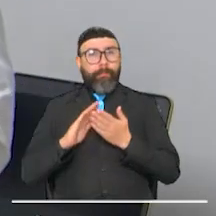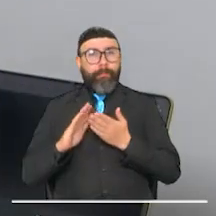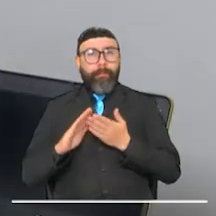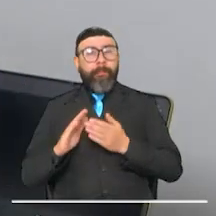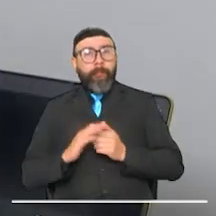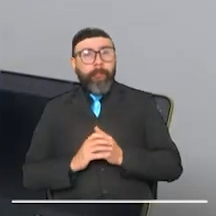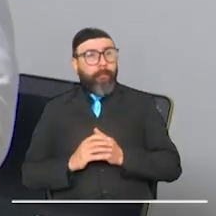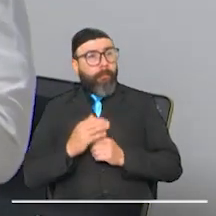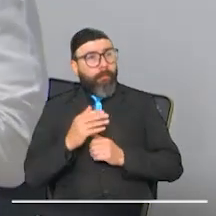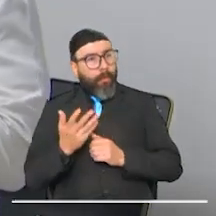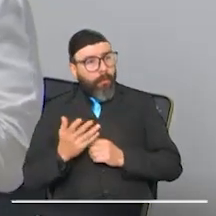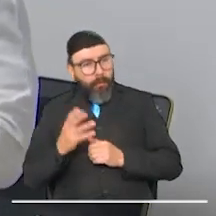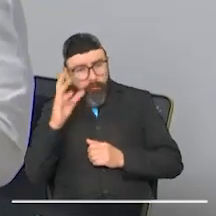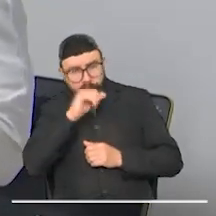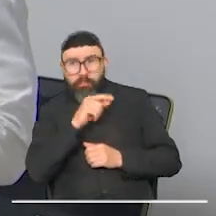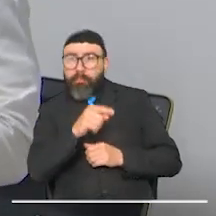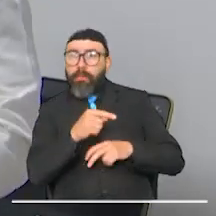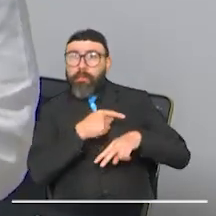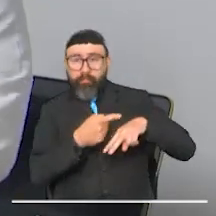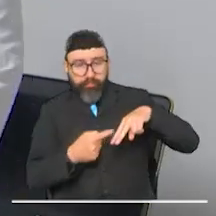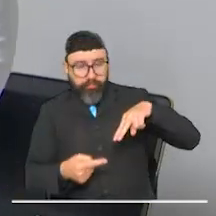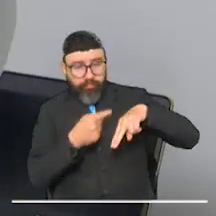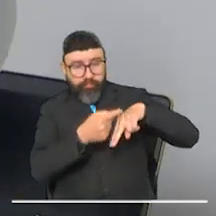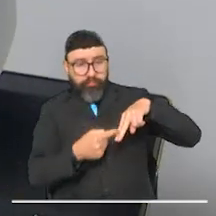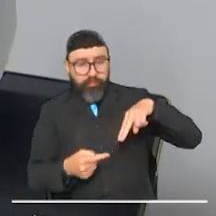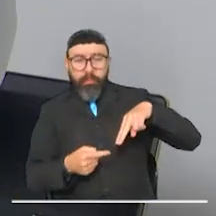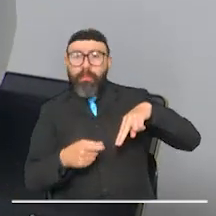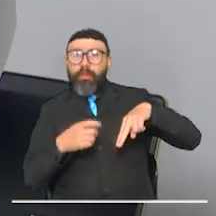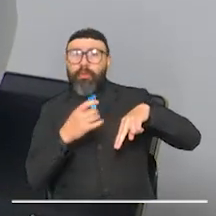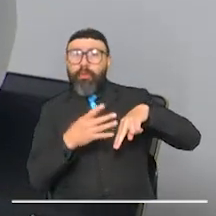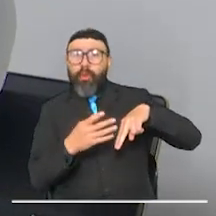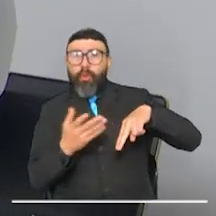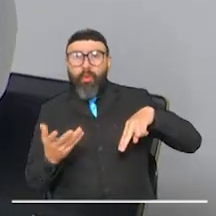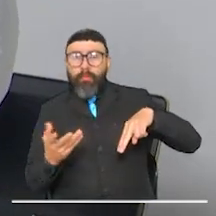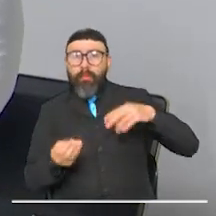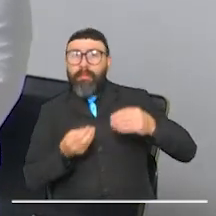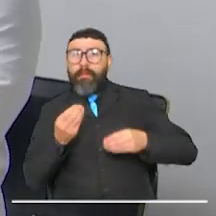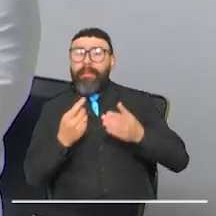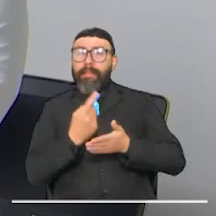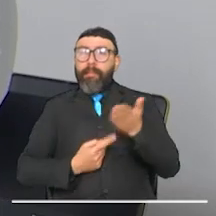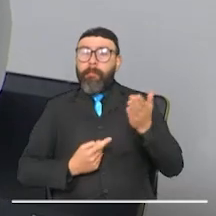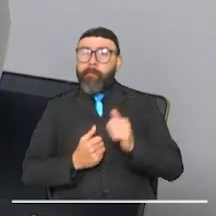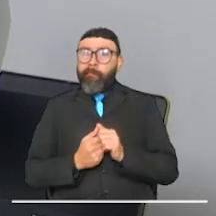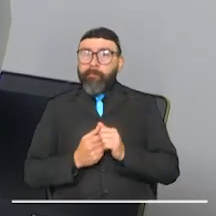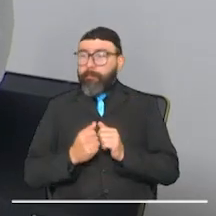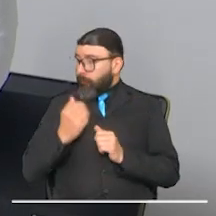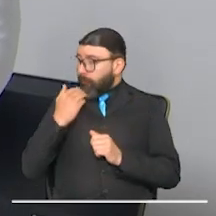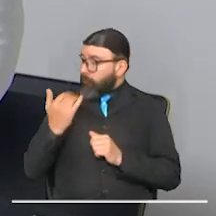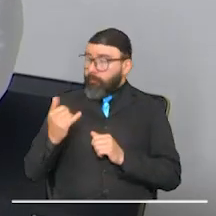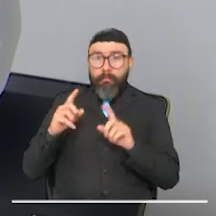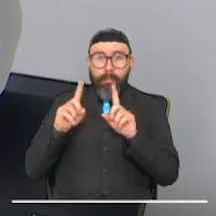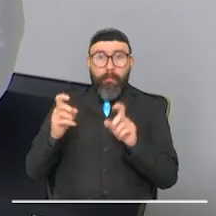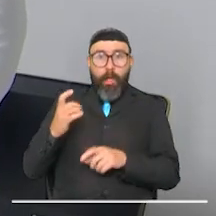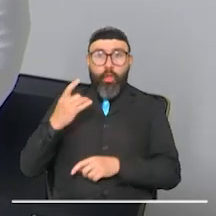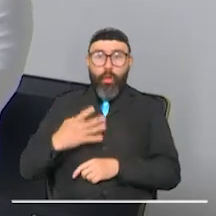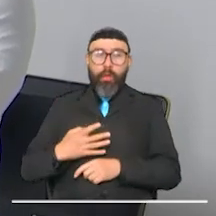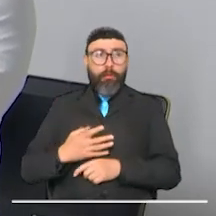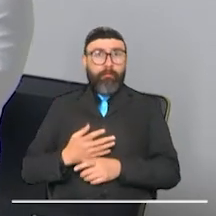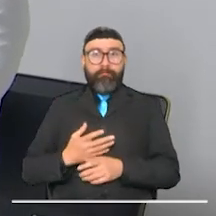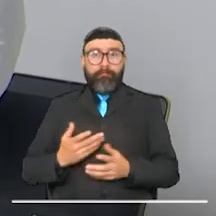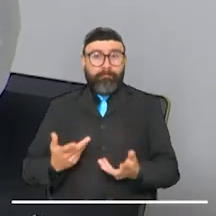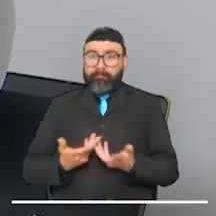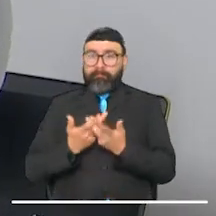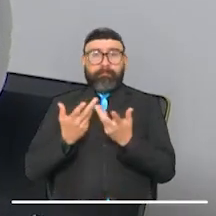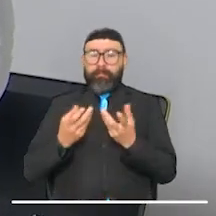realmente como usted está haciendo referencia el tema dolor circulatorio es muy amplio ya que el sistema